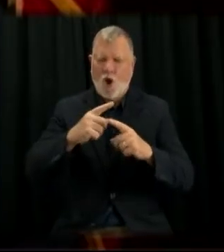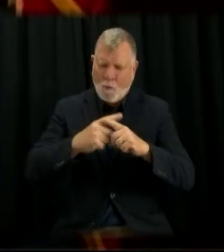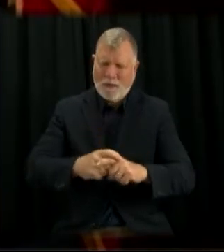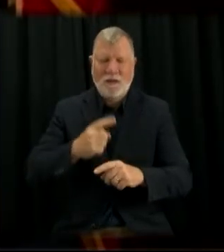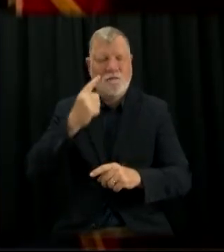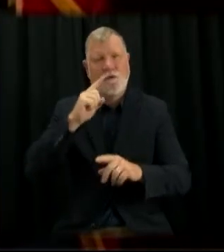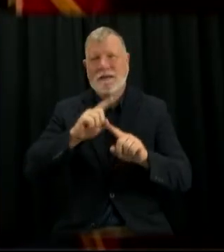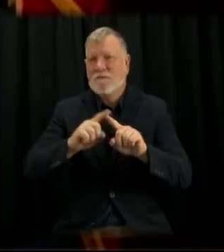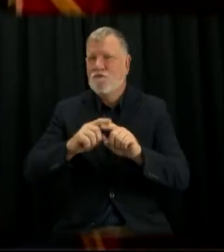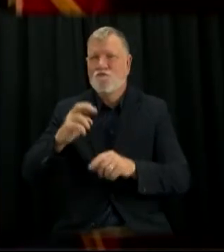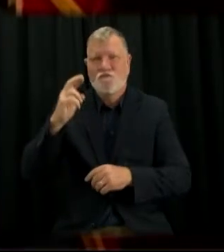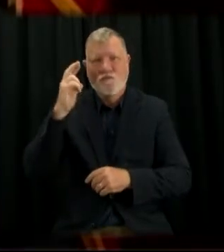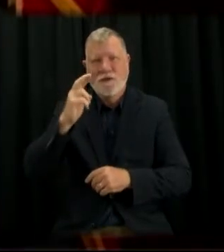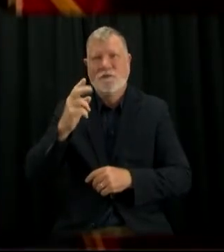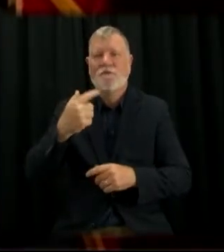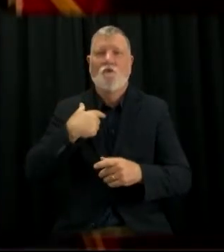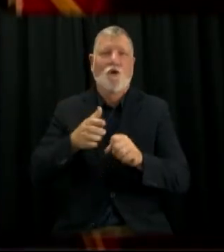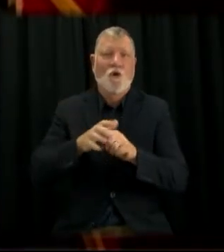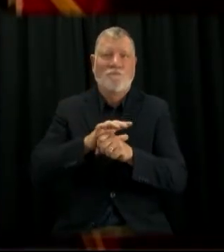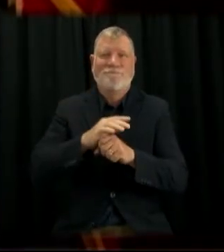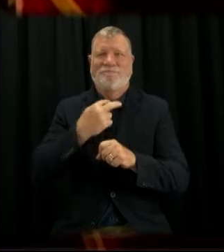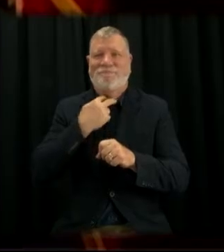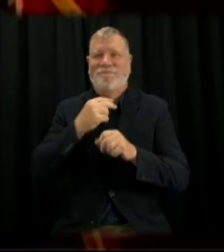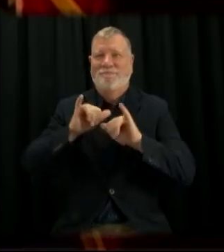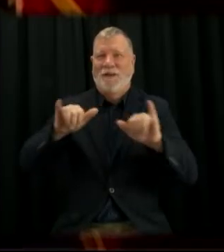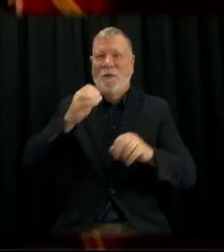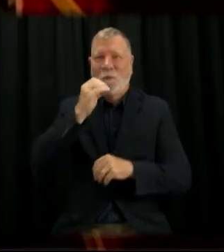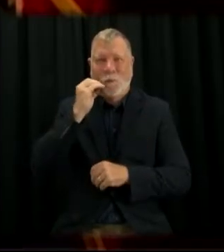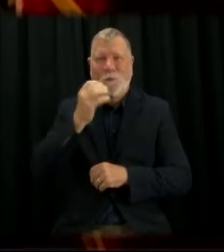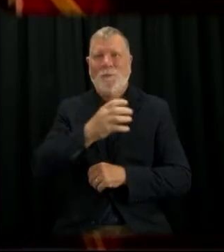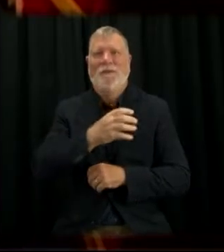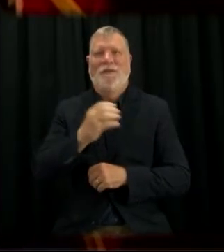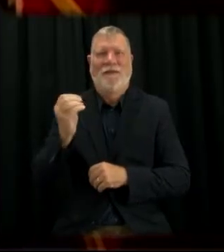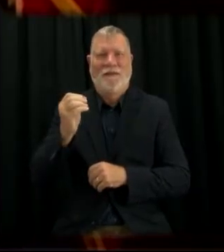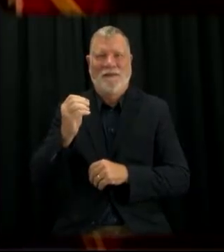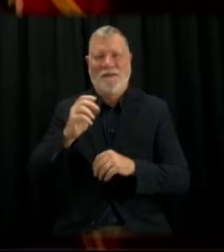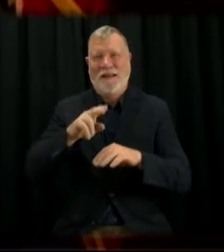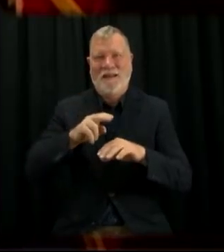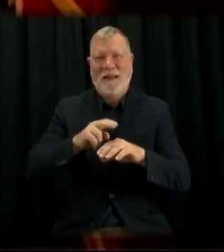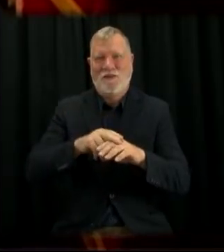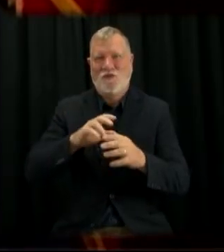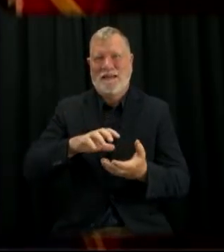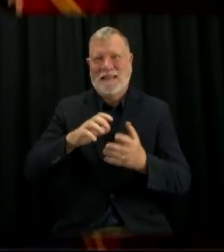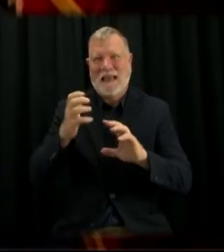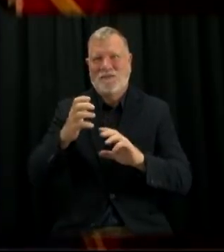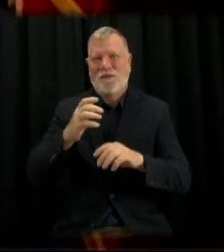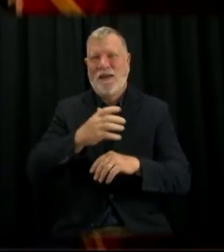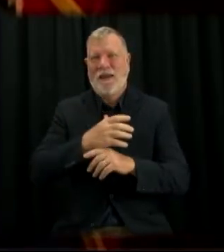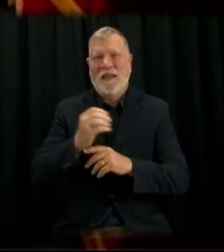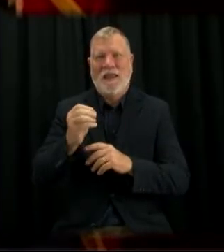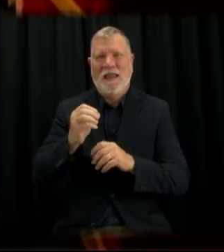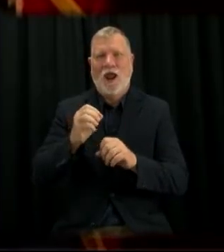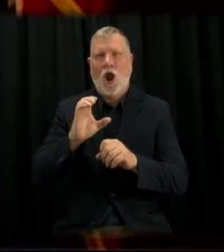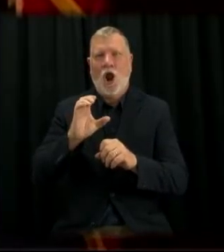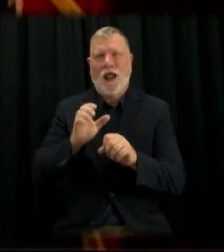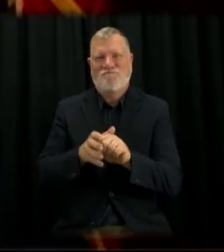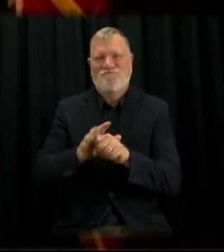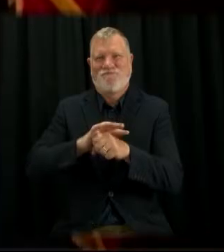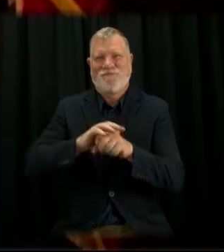muchas razones, incluyendo los problemas y la incertidumbre que ha habido económica por los desastres nacionales y